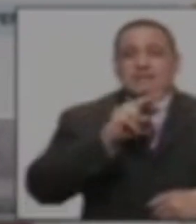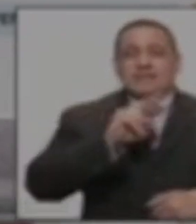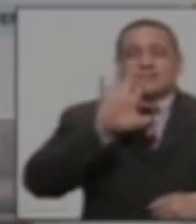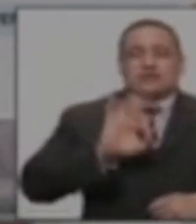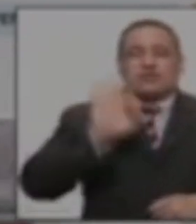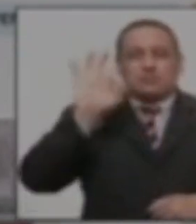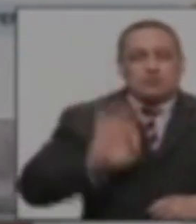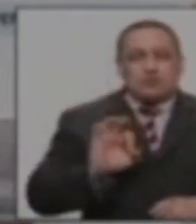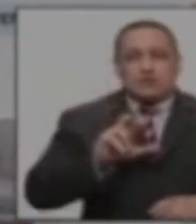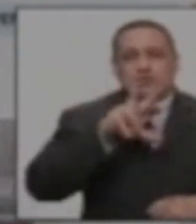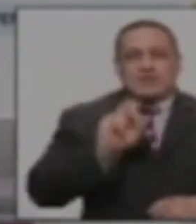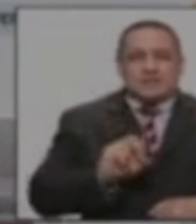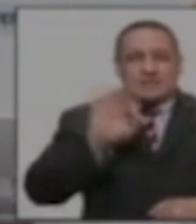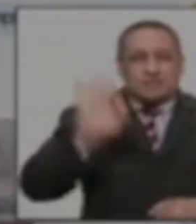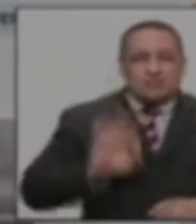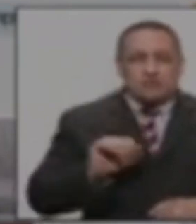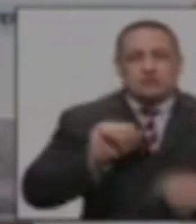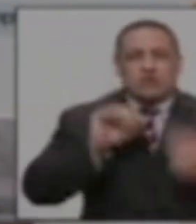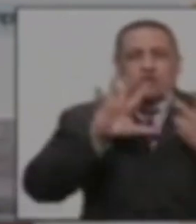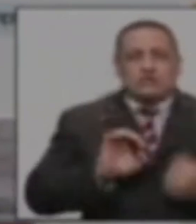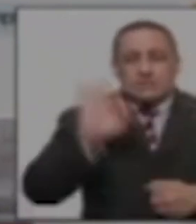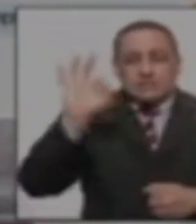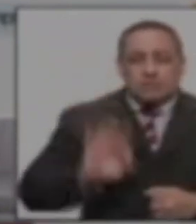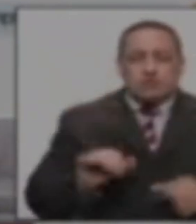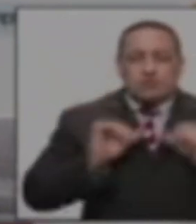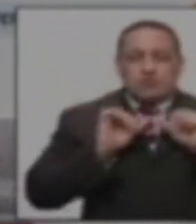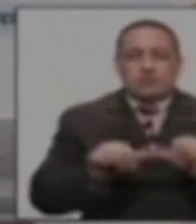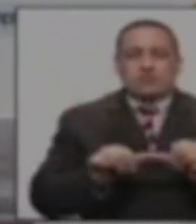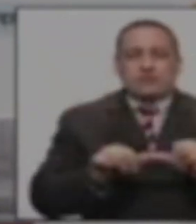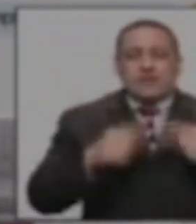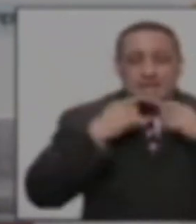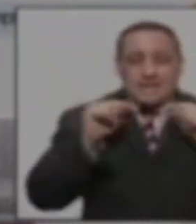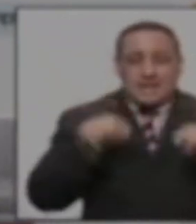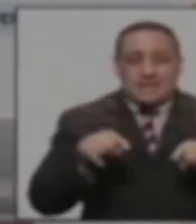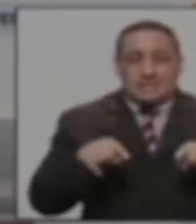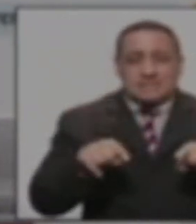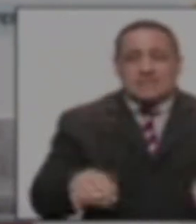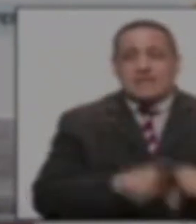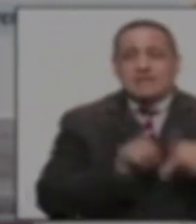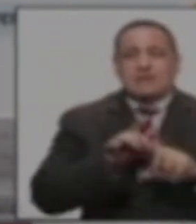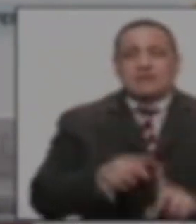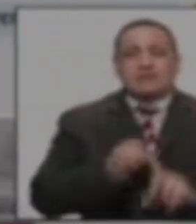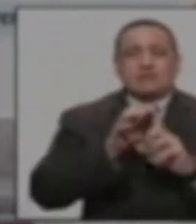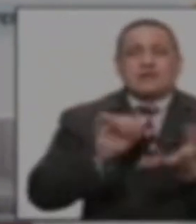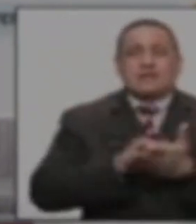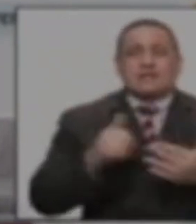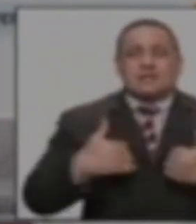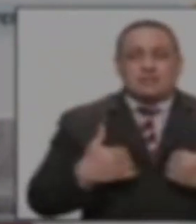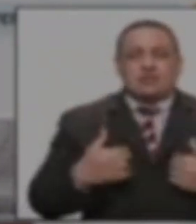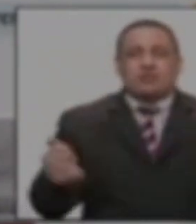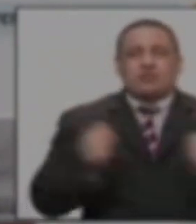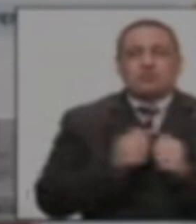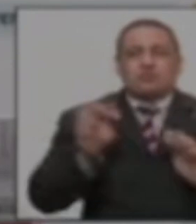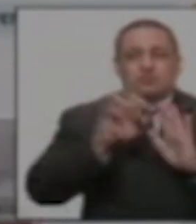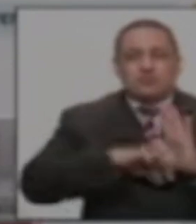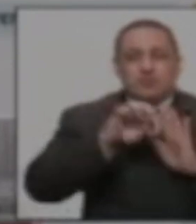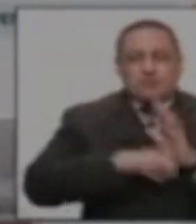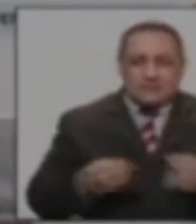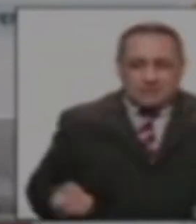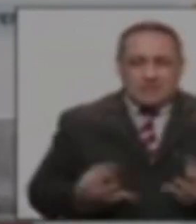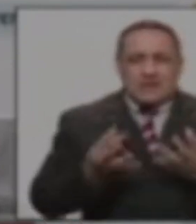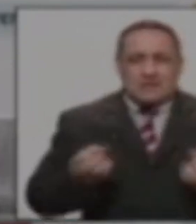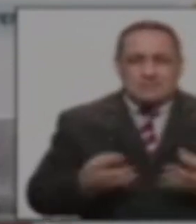25% al 30 al 80 por ciento continúe entonces esa es la prioridad que tenemos junto a un programa de